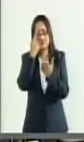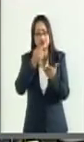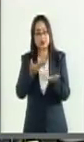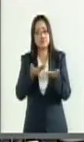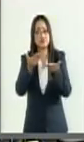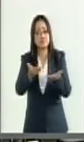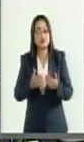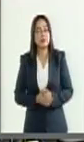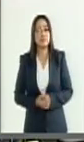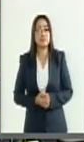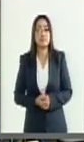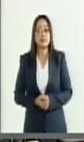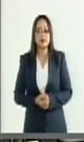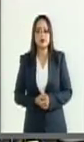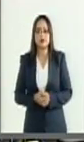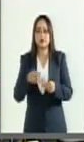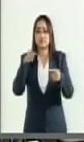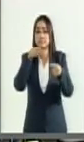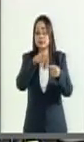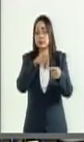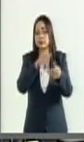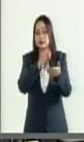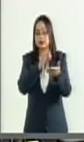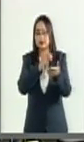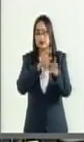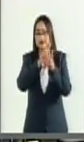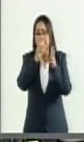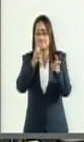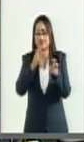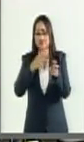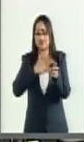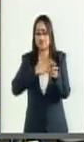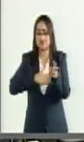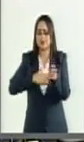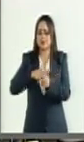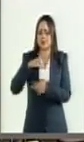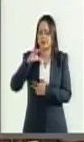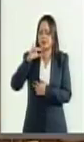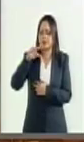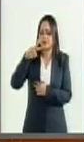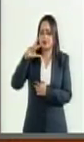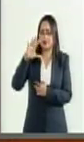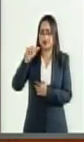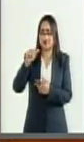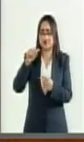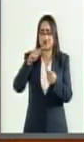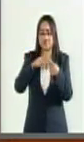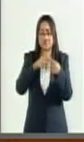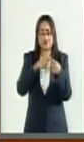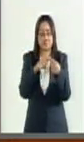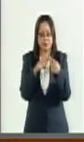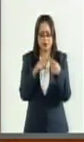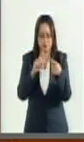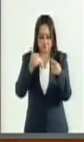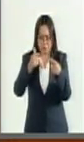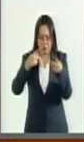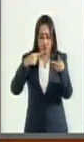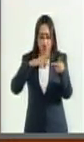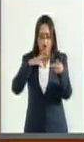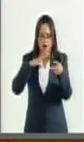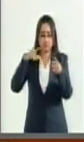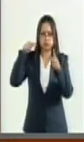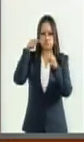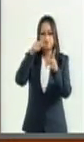consideración. El que tiene que ver con justicia cívica e itinerante, contiene como